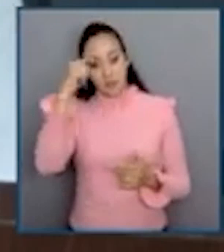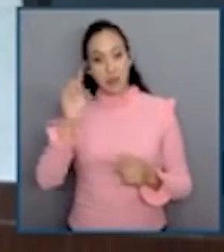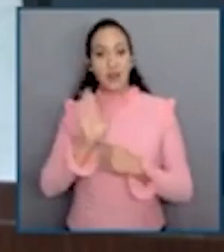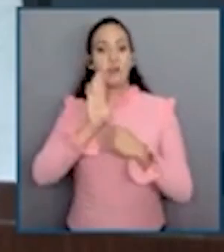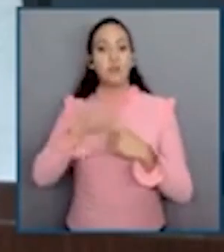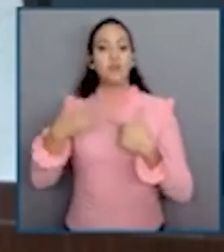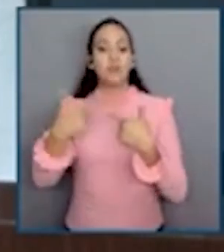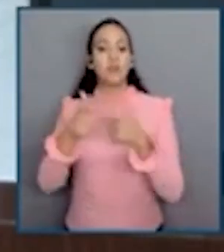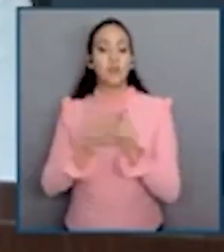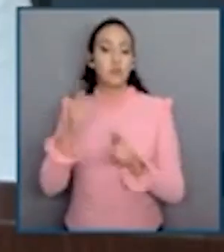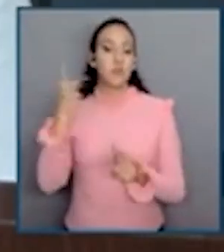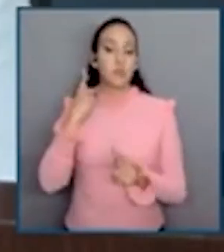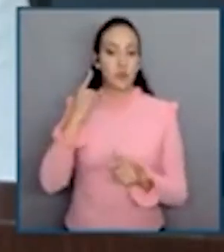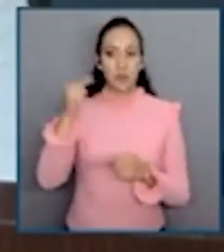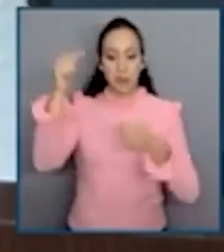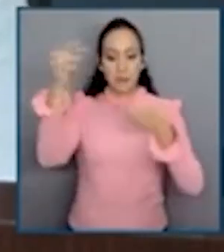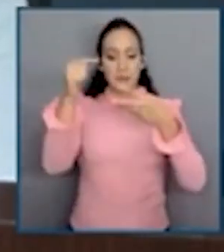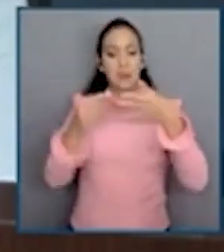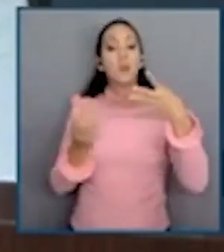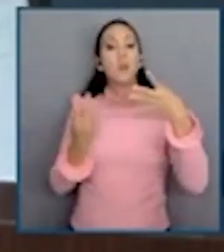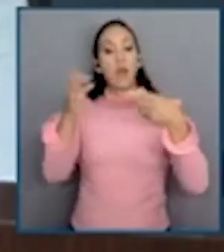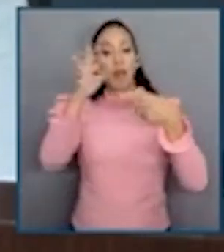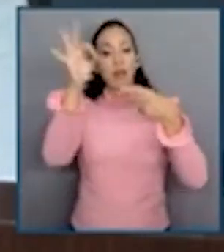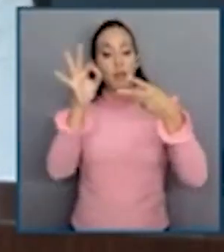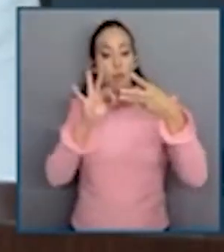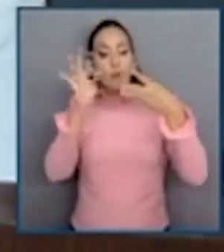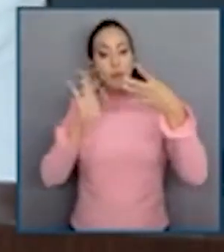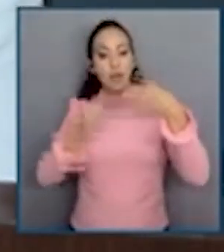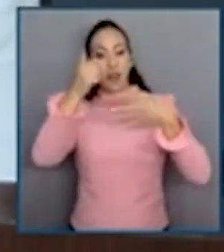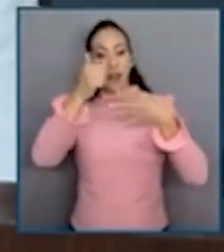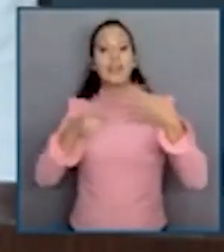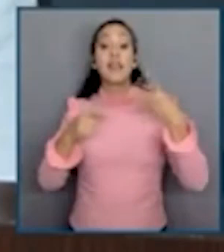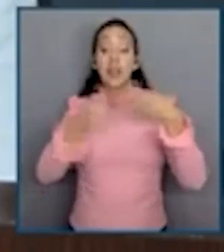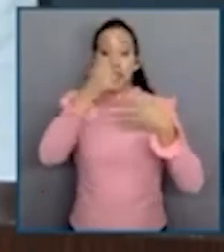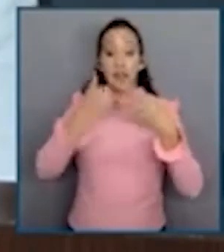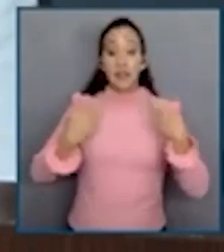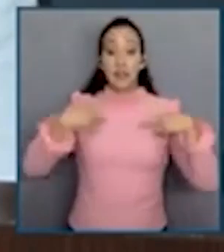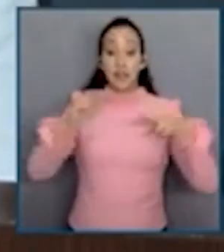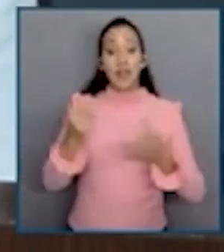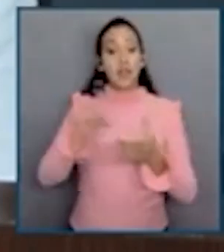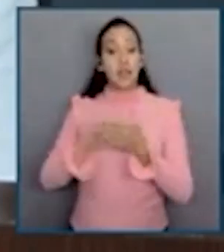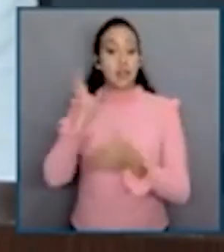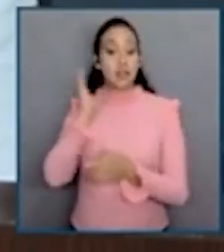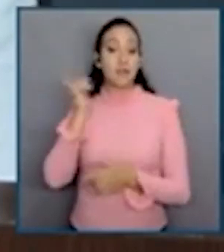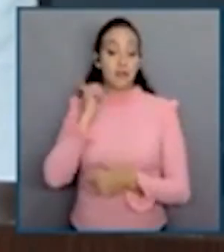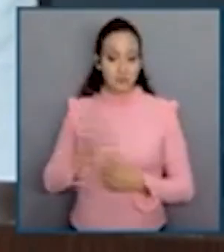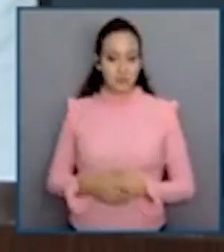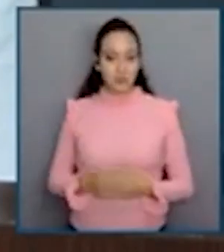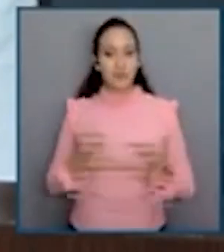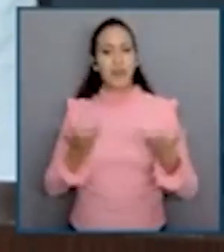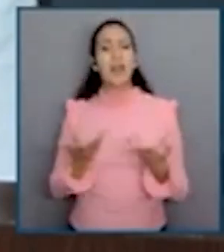cuenten efectivamente dentro de la cámara de diputadas y diputados lo que se logrará mediante la